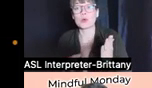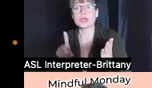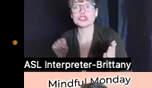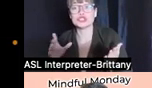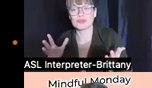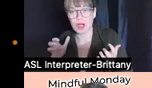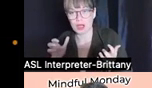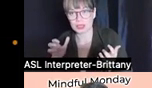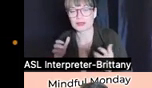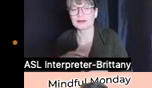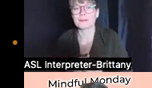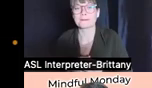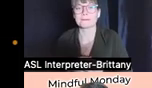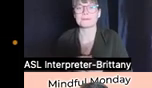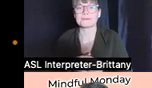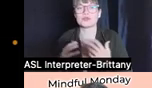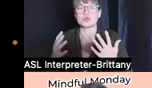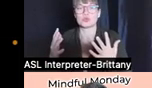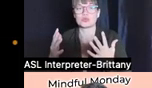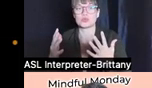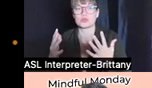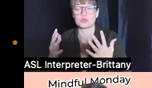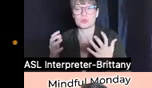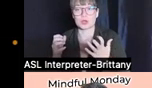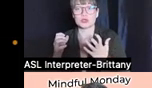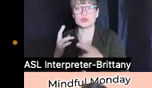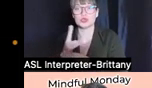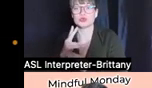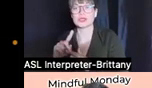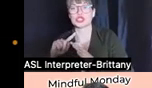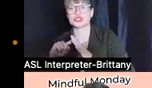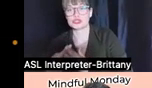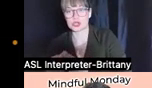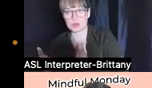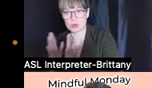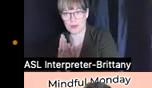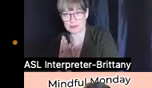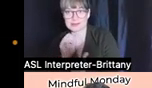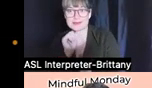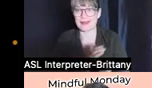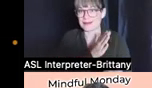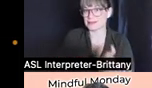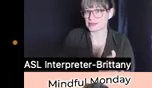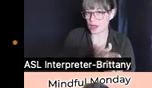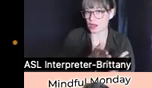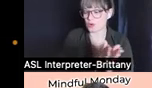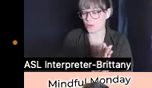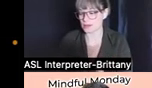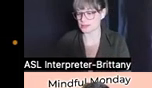decirles lo que queremos a los solicitud de inicio y no de cosas que queremos que